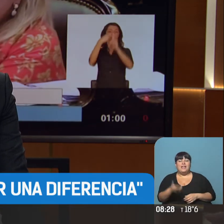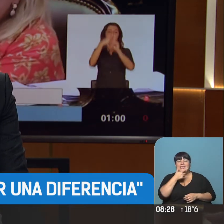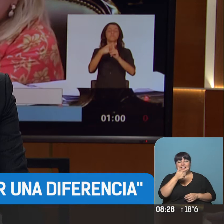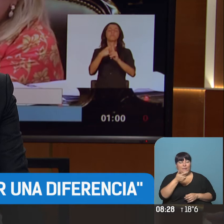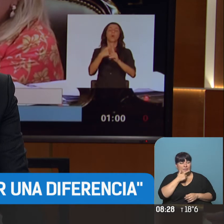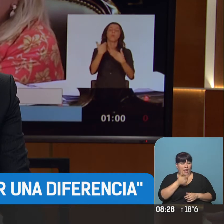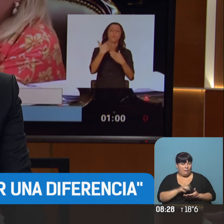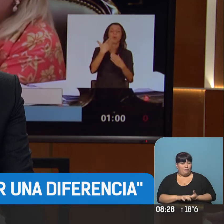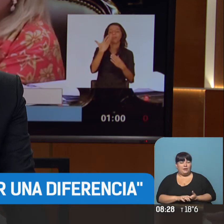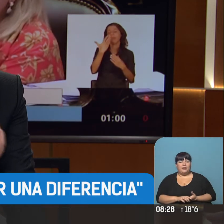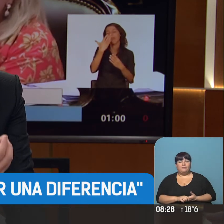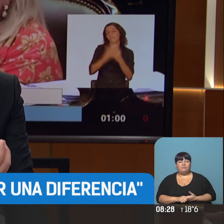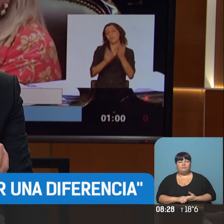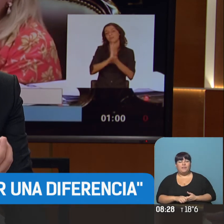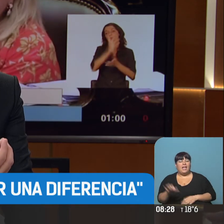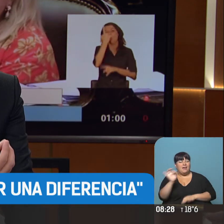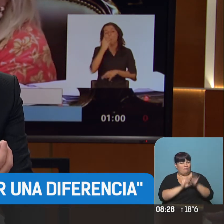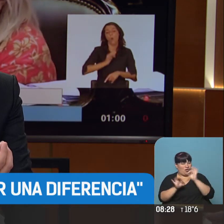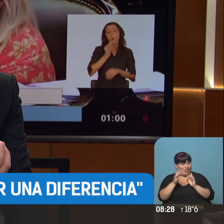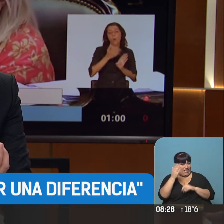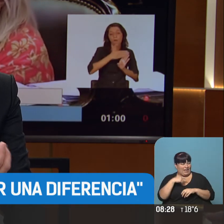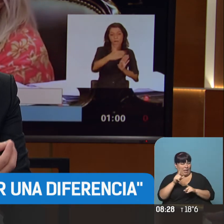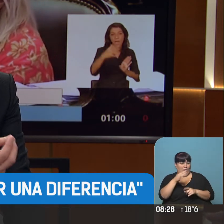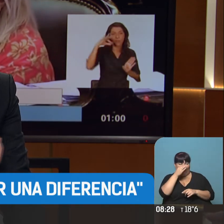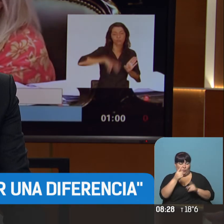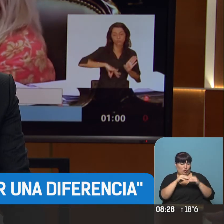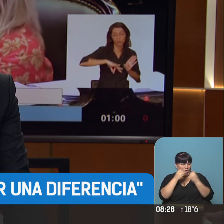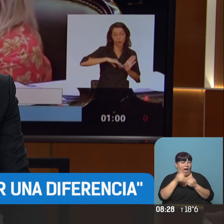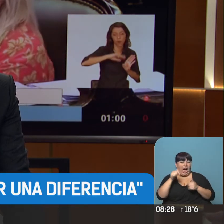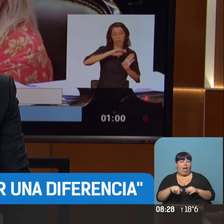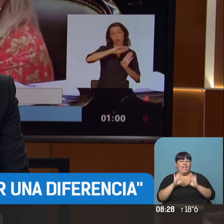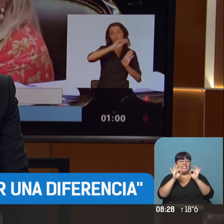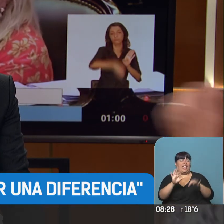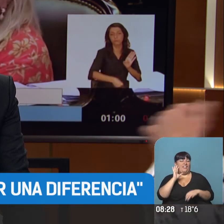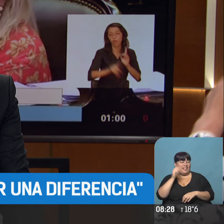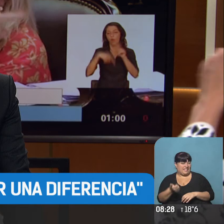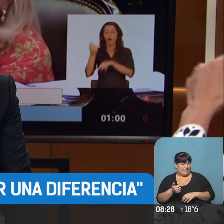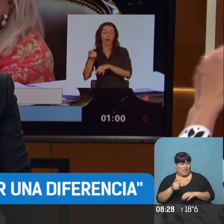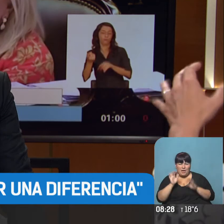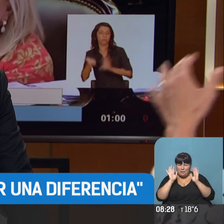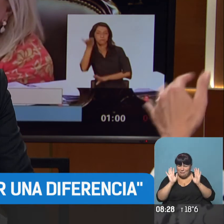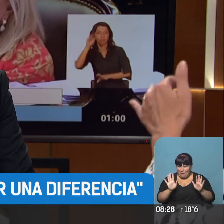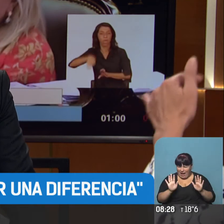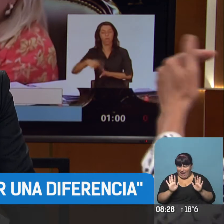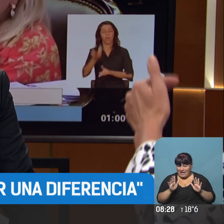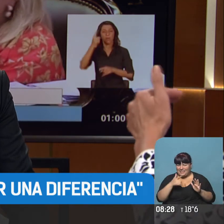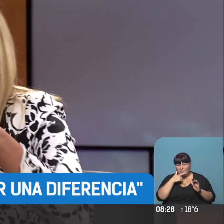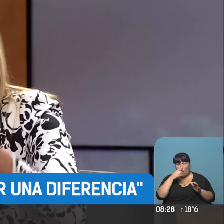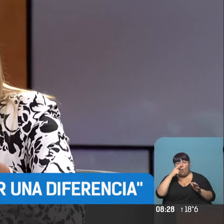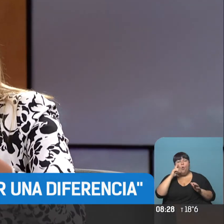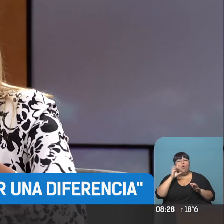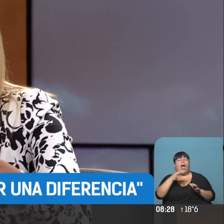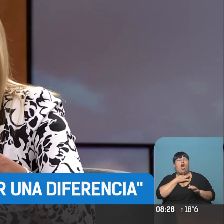septiembre la fórmula anterior hubiera dado también 21 y ahora va a estar en 16. Pero espera, en septiembre, junio,